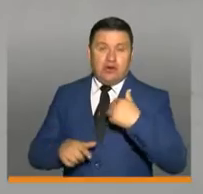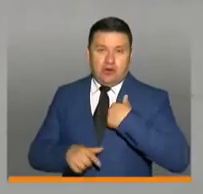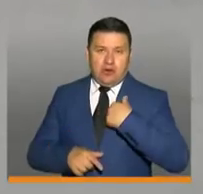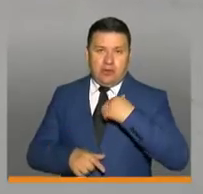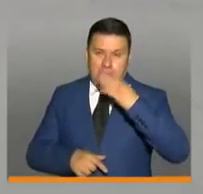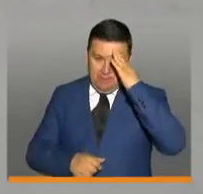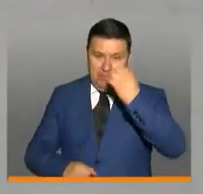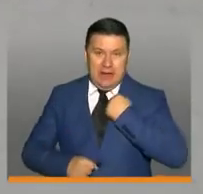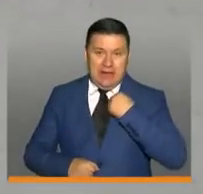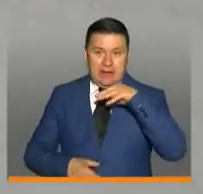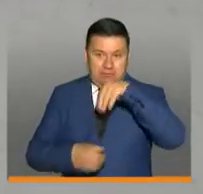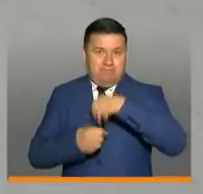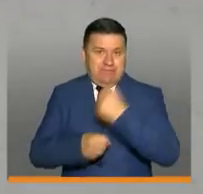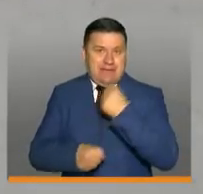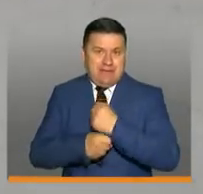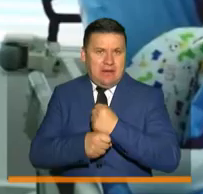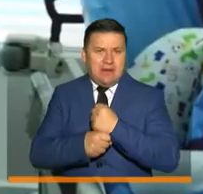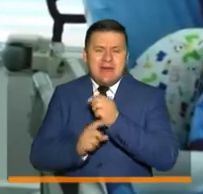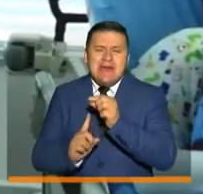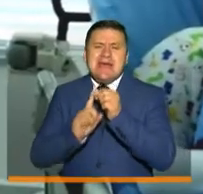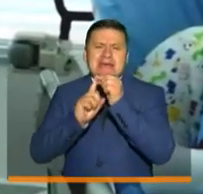en las unidades de cuidados intensivos.